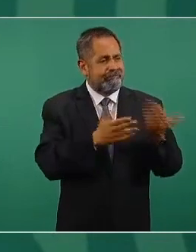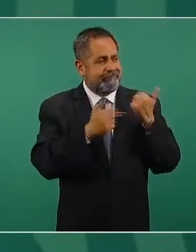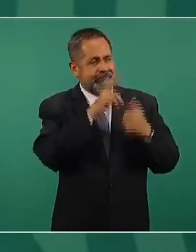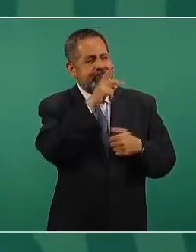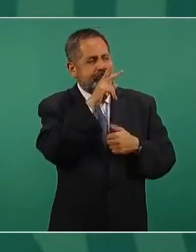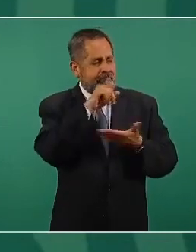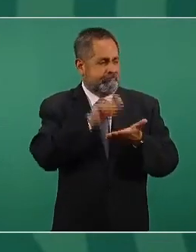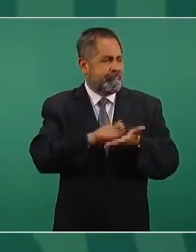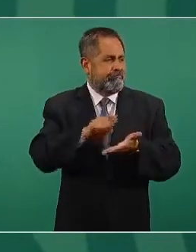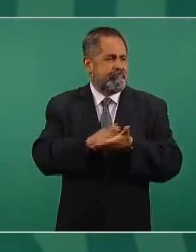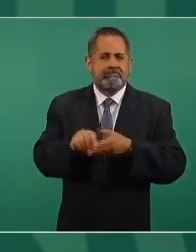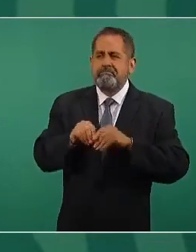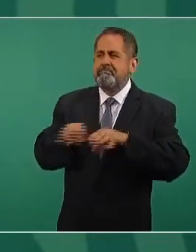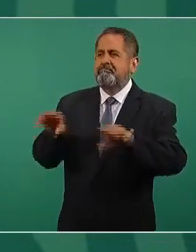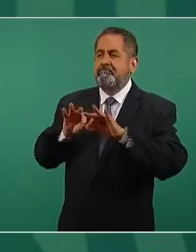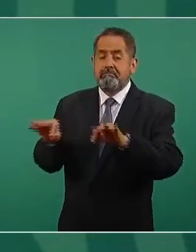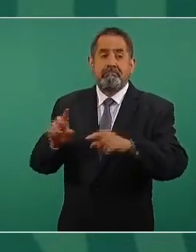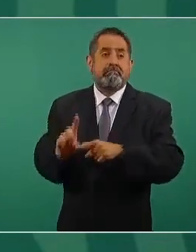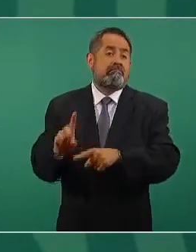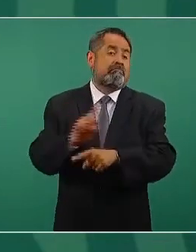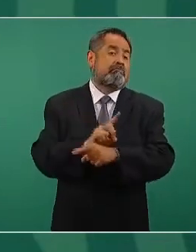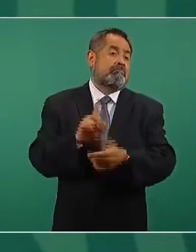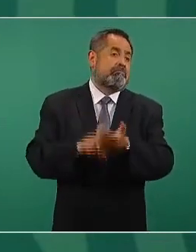Pero esto desde